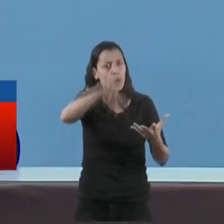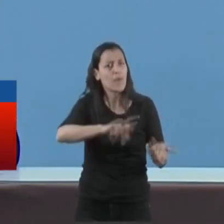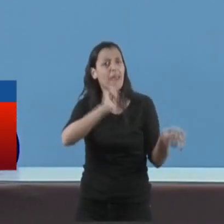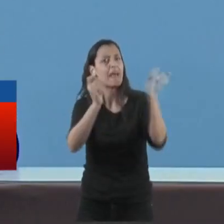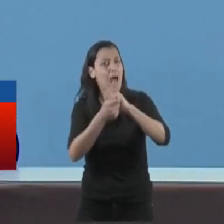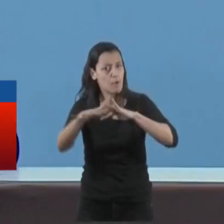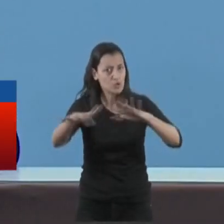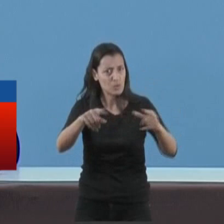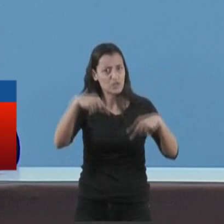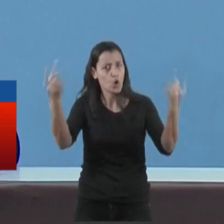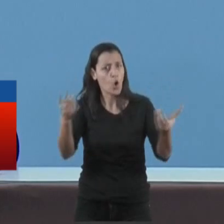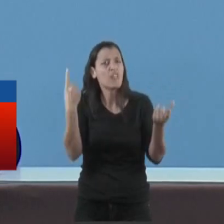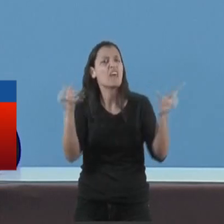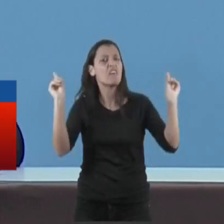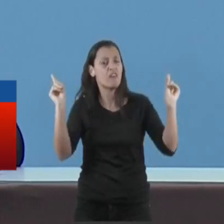absolutamente otras,